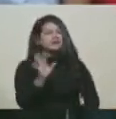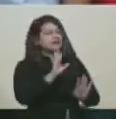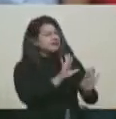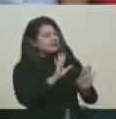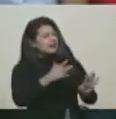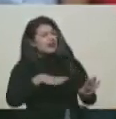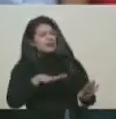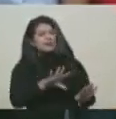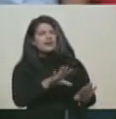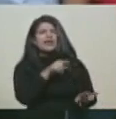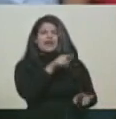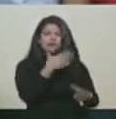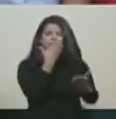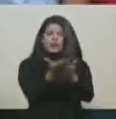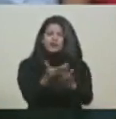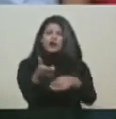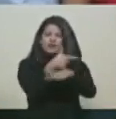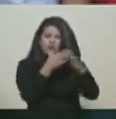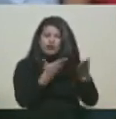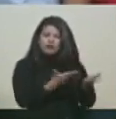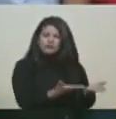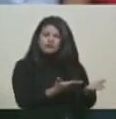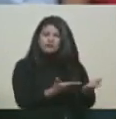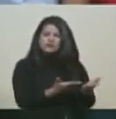es un ofrecimiento de un gobernador?